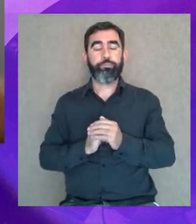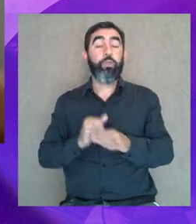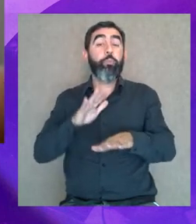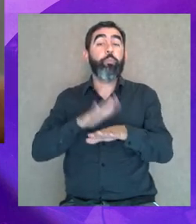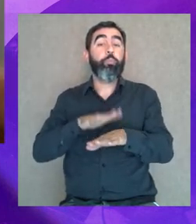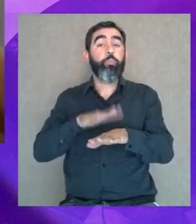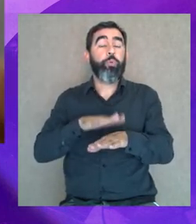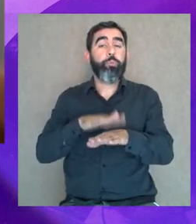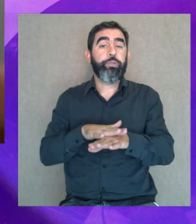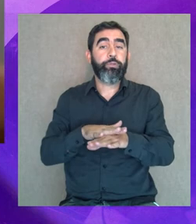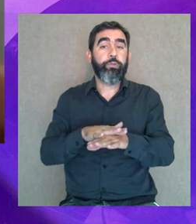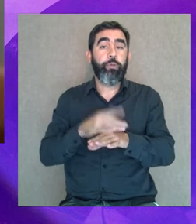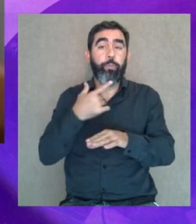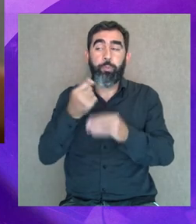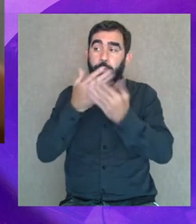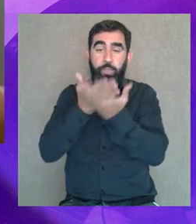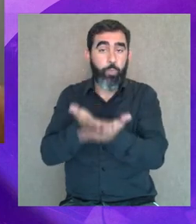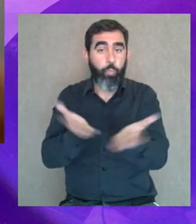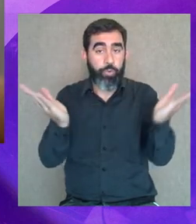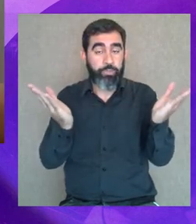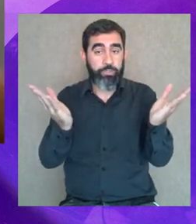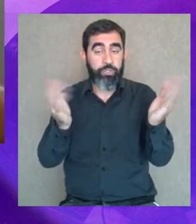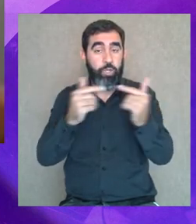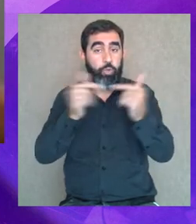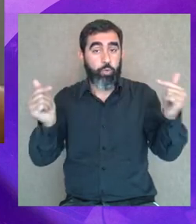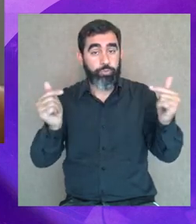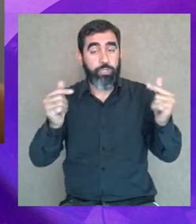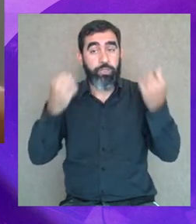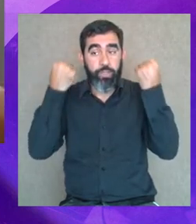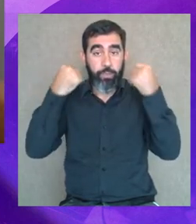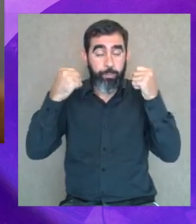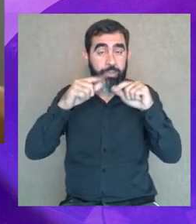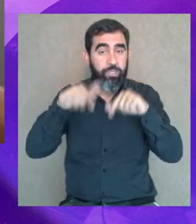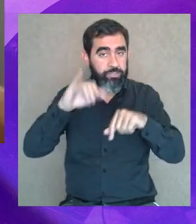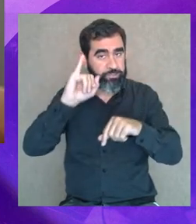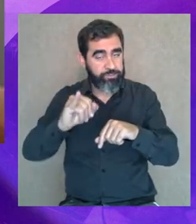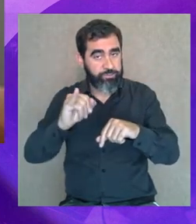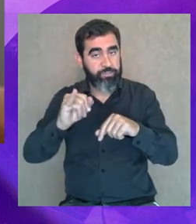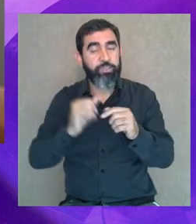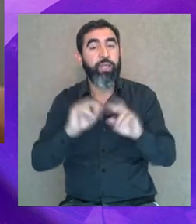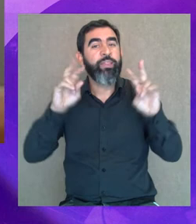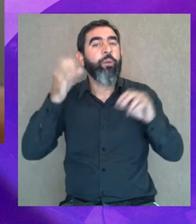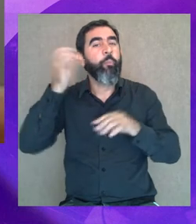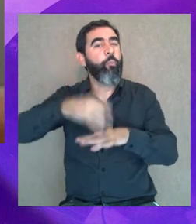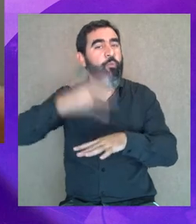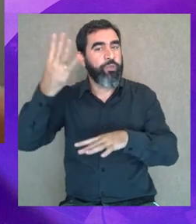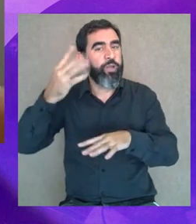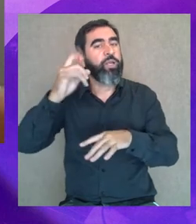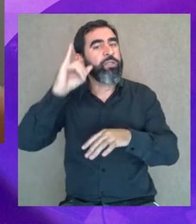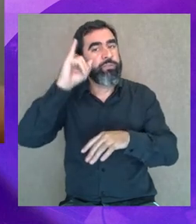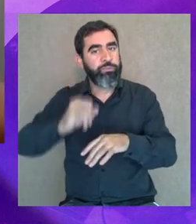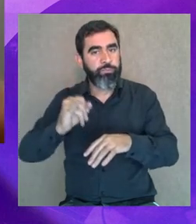momento de mostrar o decir algunas cosas en los ensayos y en escenas yo haciendo profesionales que hablando ahora